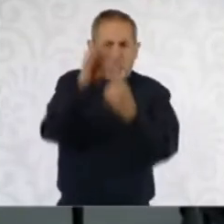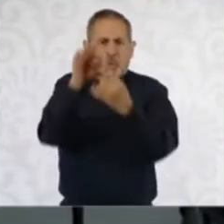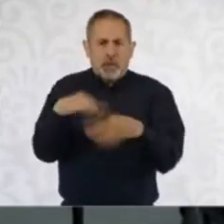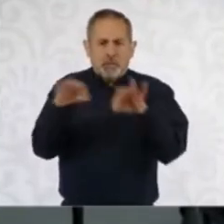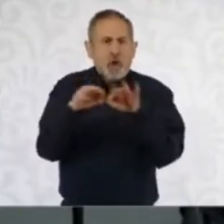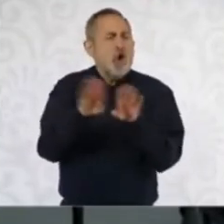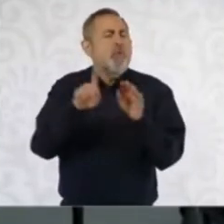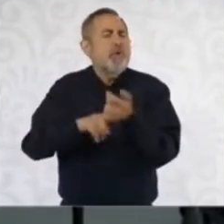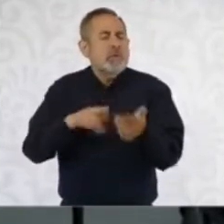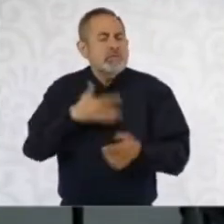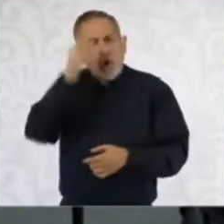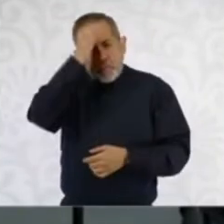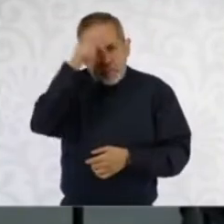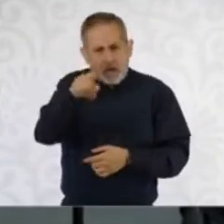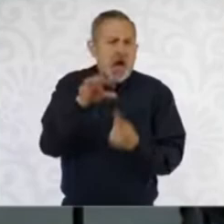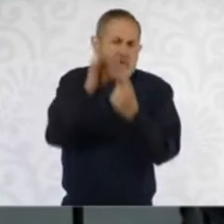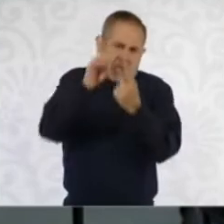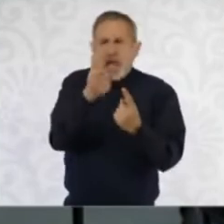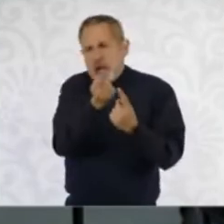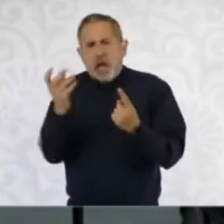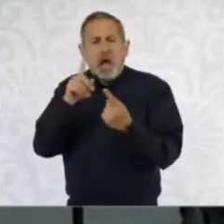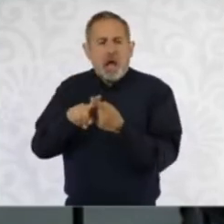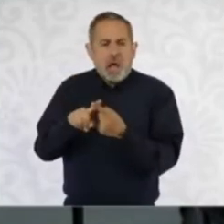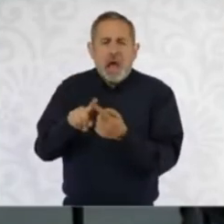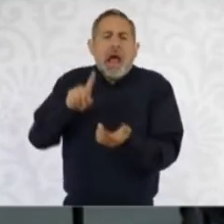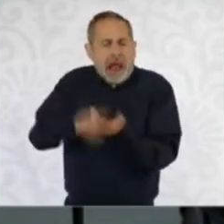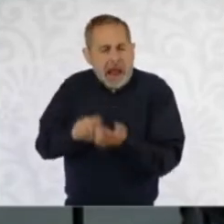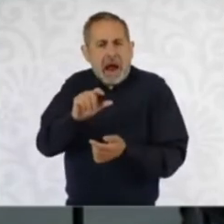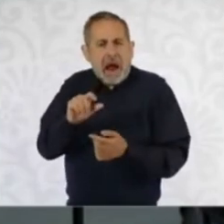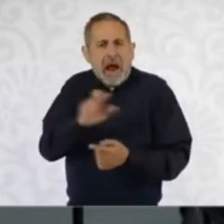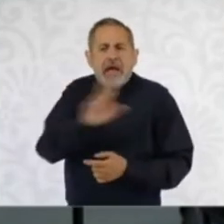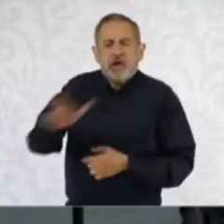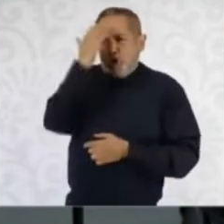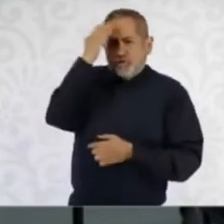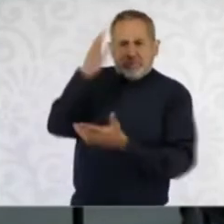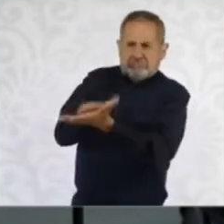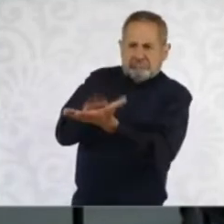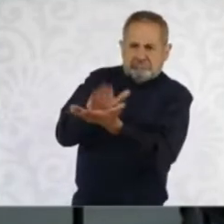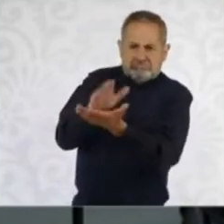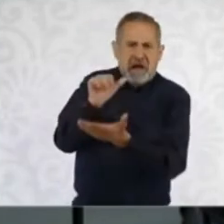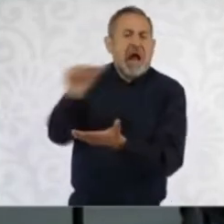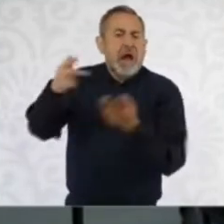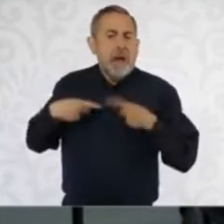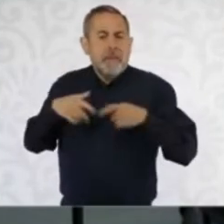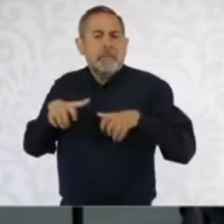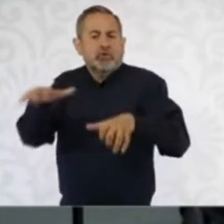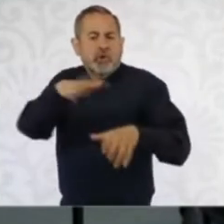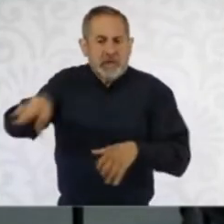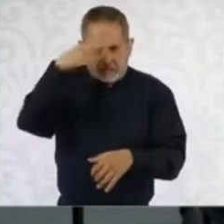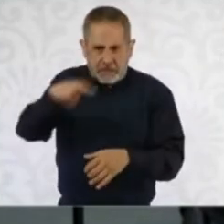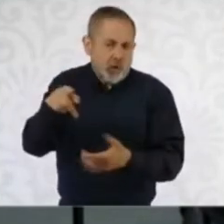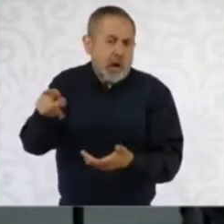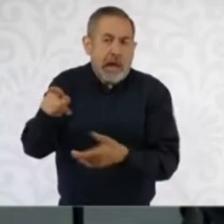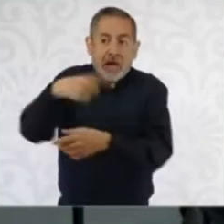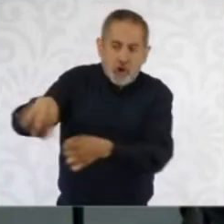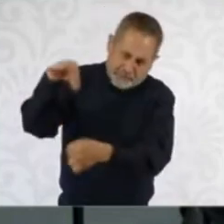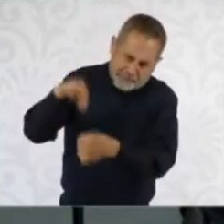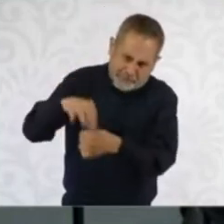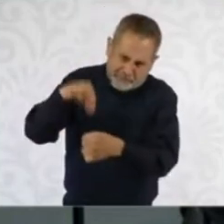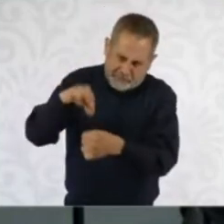hacen no solamente a usted, sino al gobierno, al pueblo de México, porque fue el pueblo quien le dio le dio a